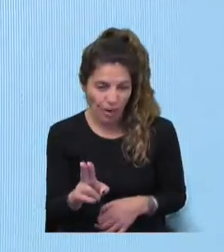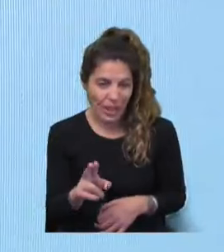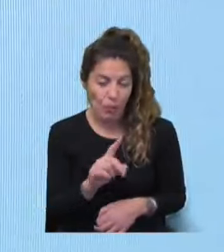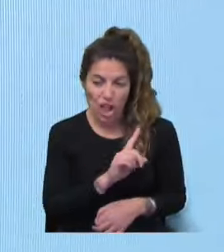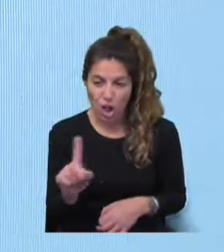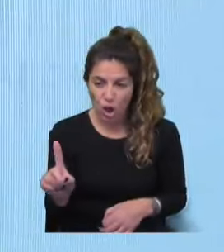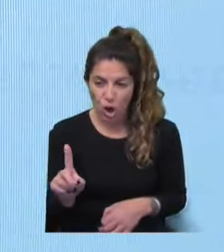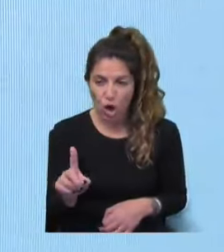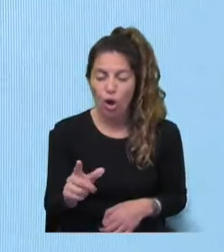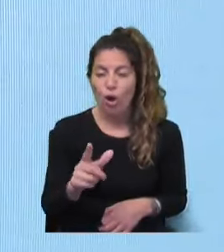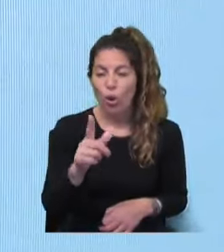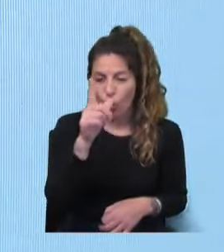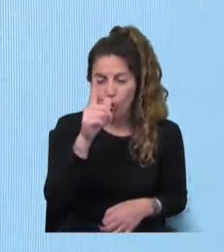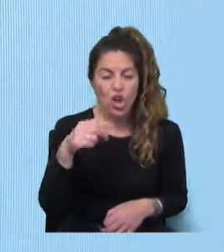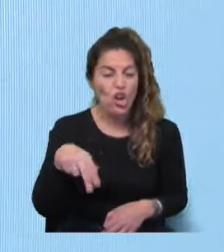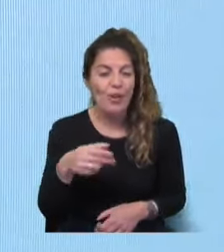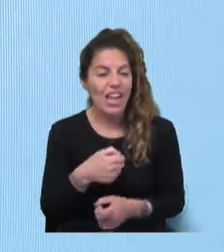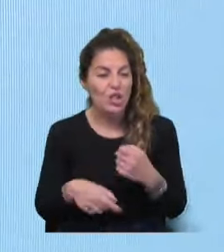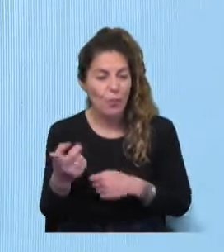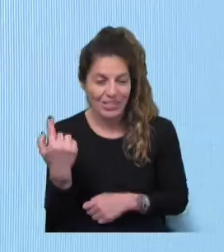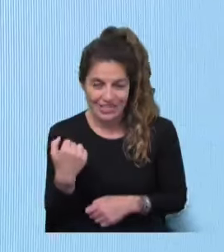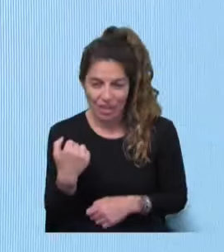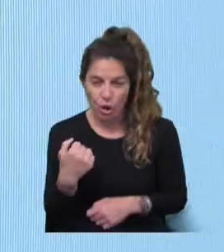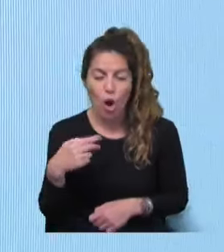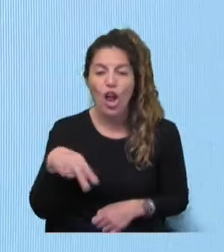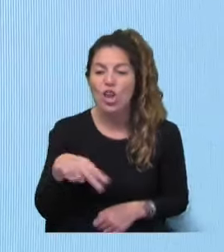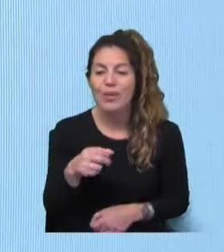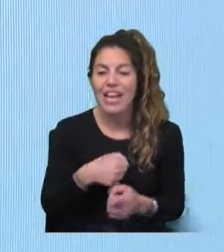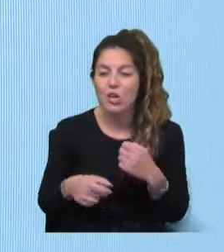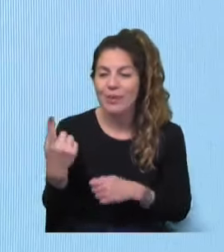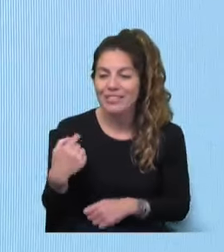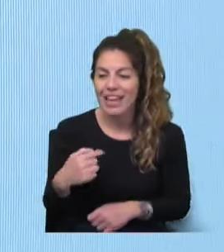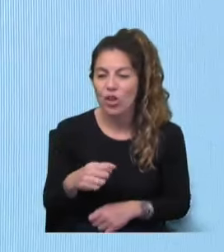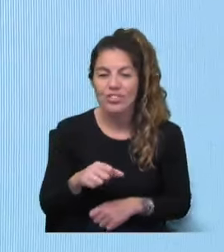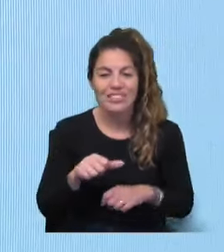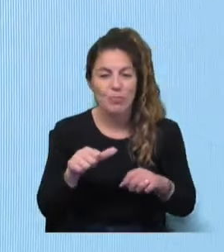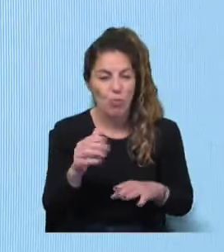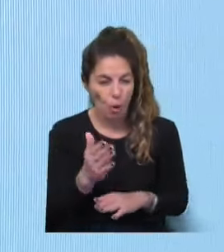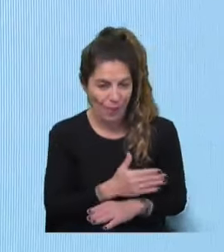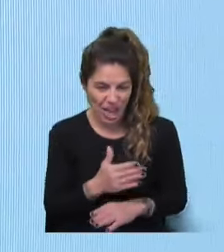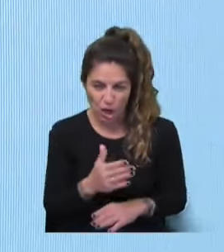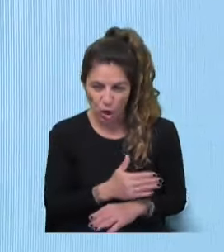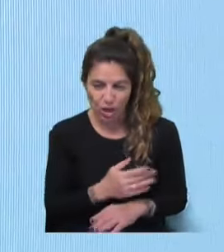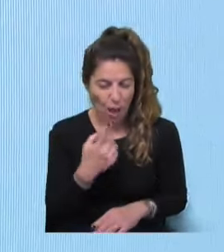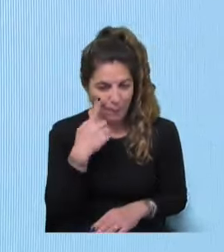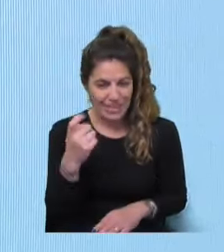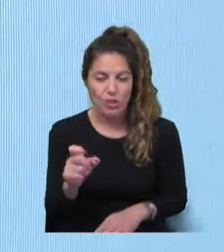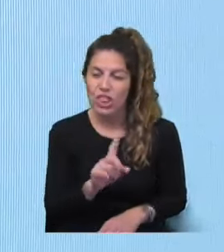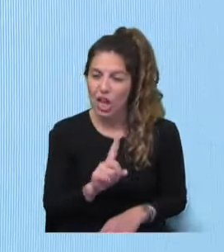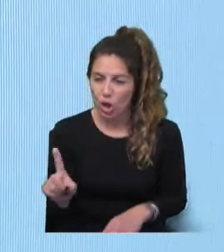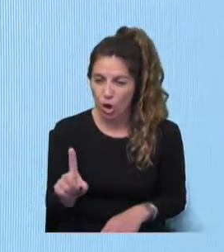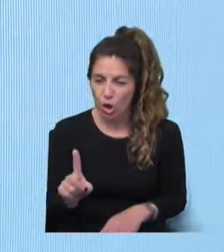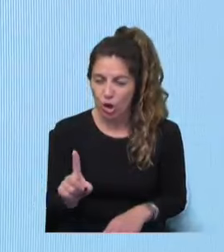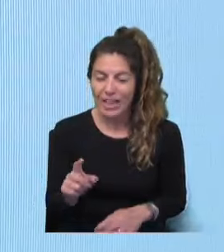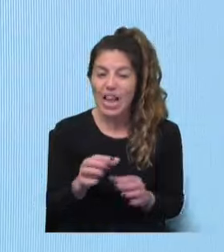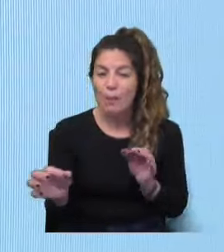no, tanto en julio como en noviembre del año pasado. De hecho, en noviembre del año pasado es un poco menor esta percepción del no que en